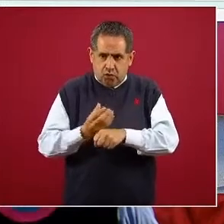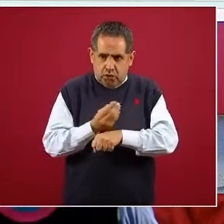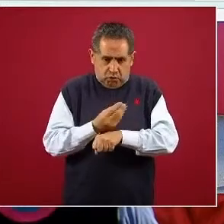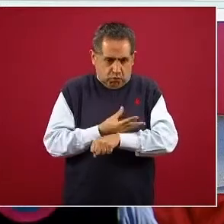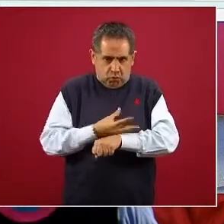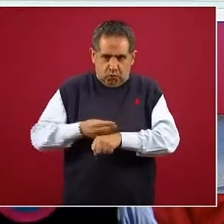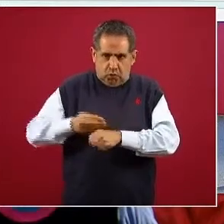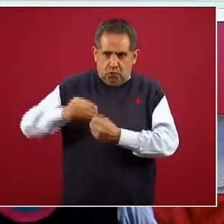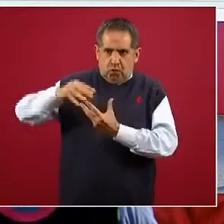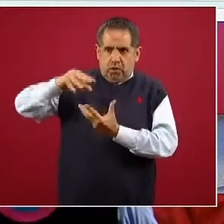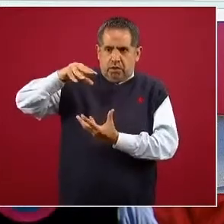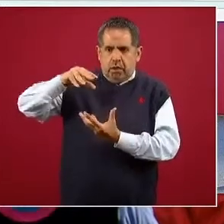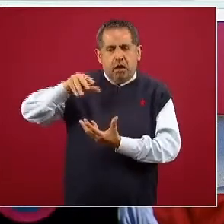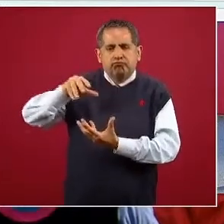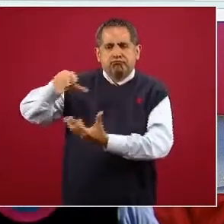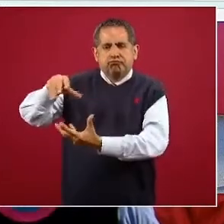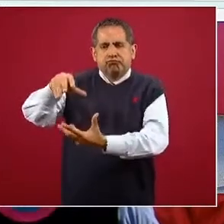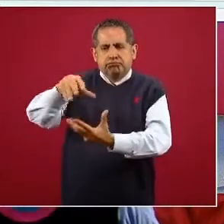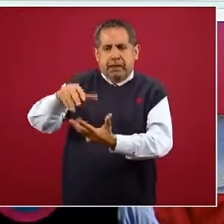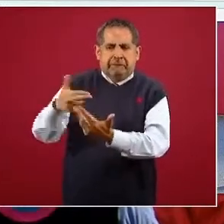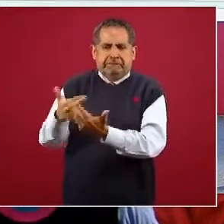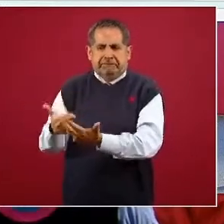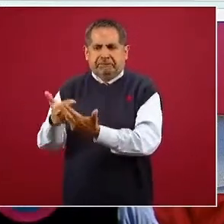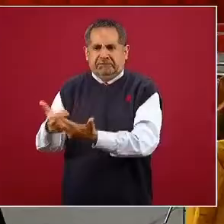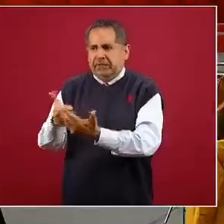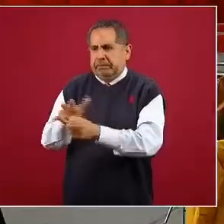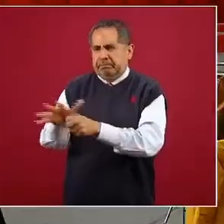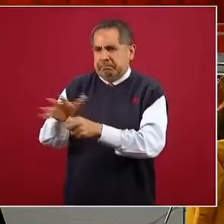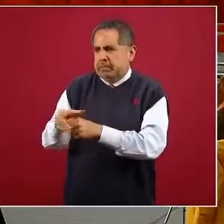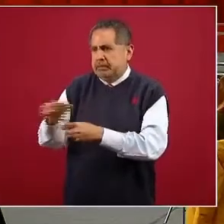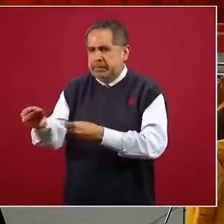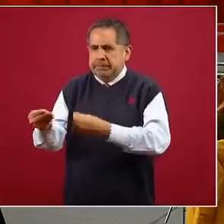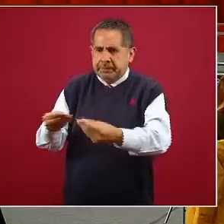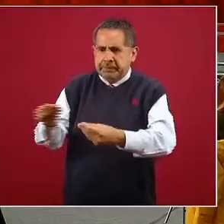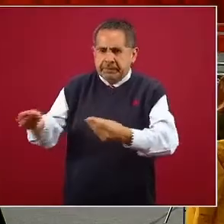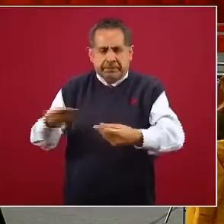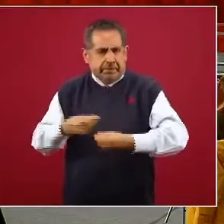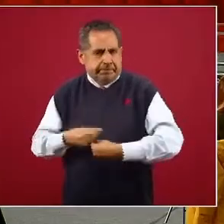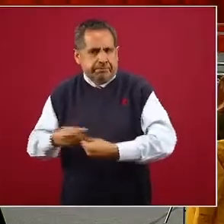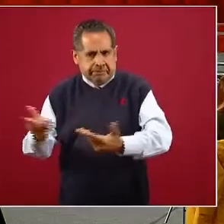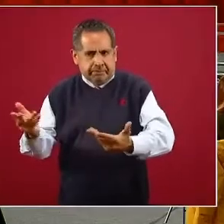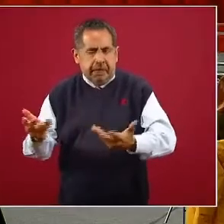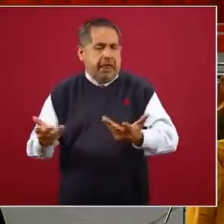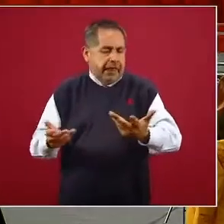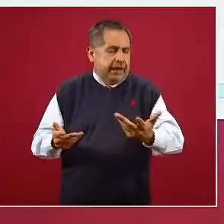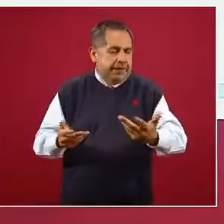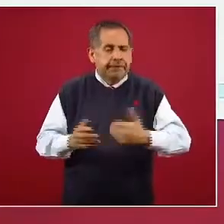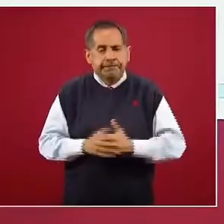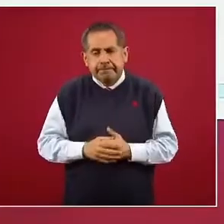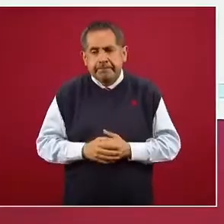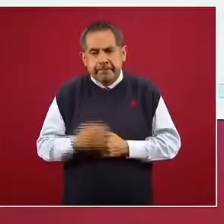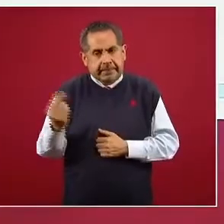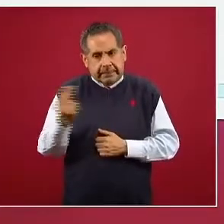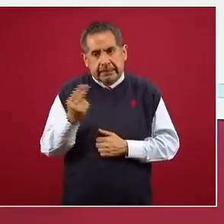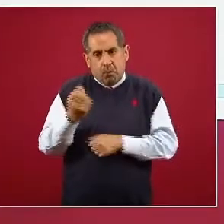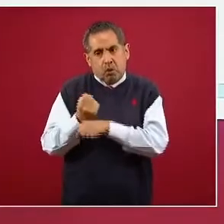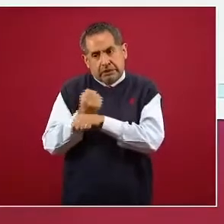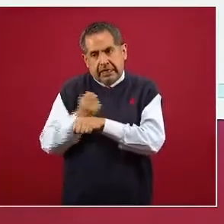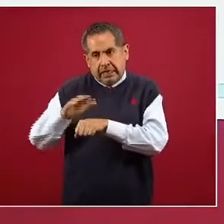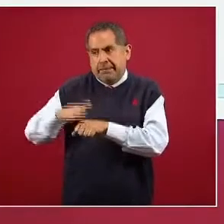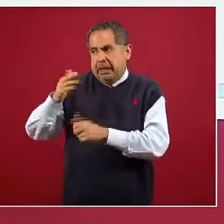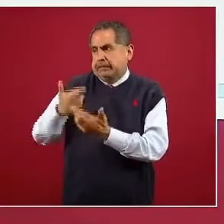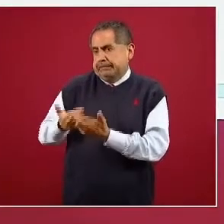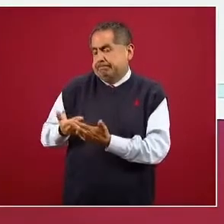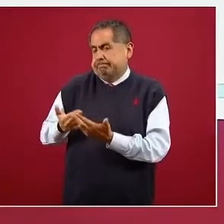para mantener un suministro seguro y suficiente de sangre, nuevamente es necesario generar el énfasis en